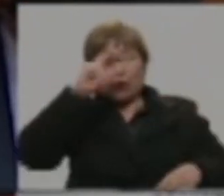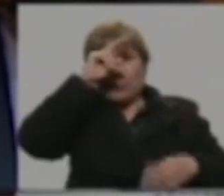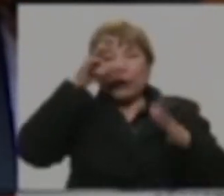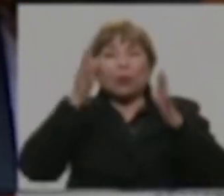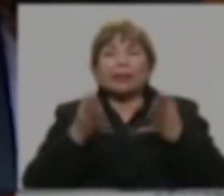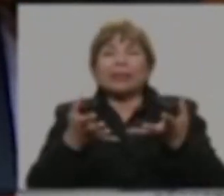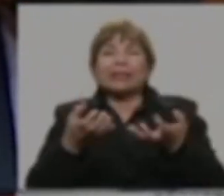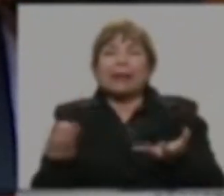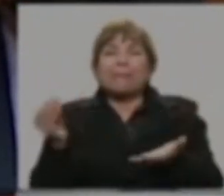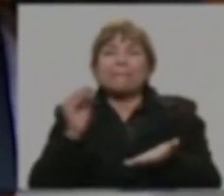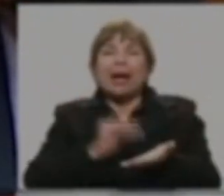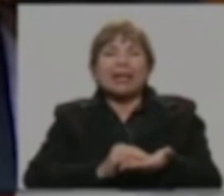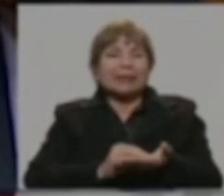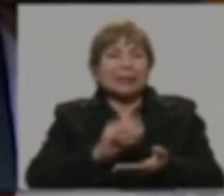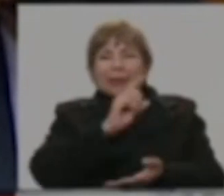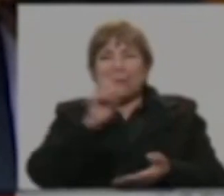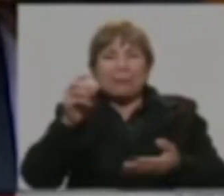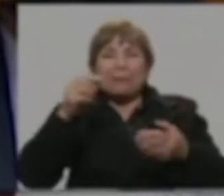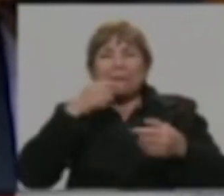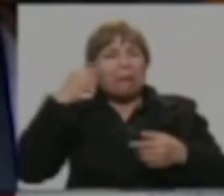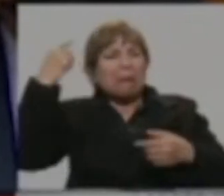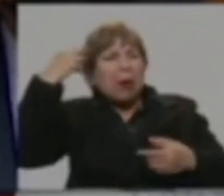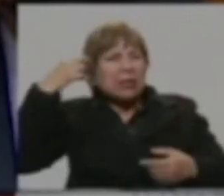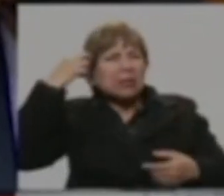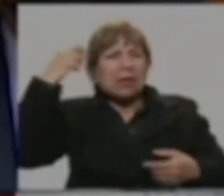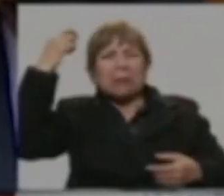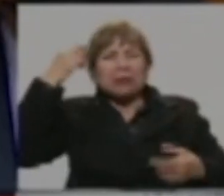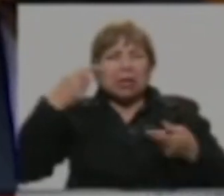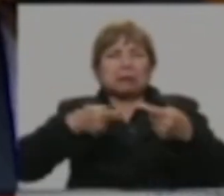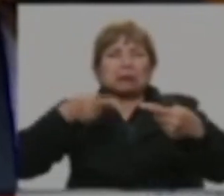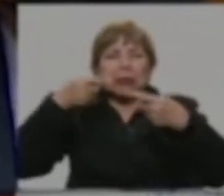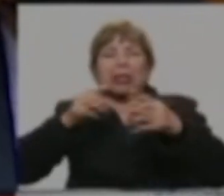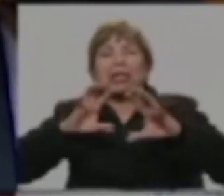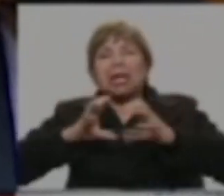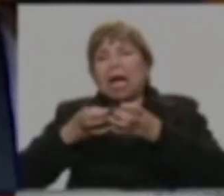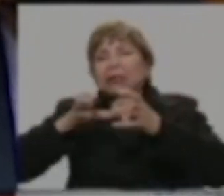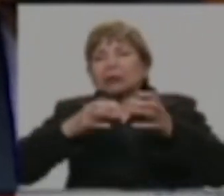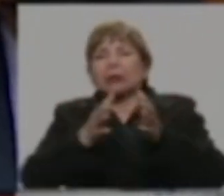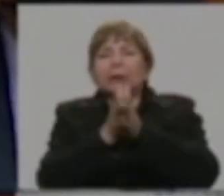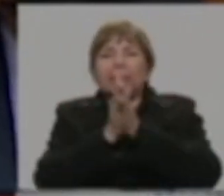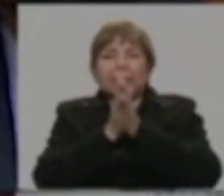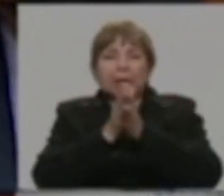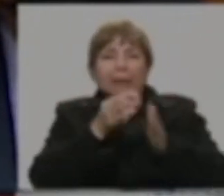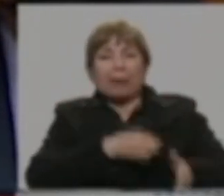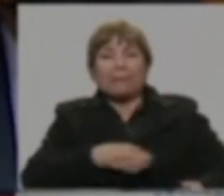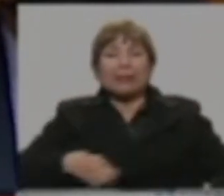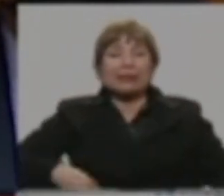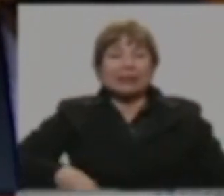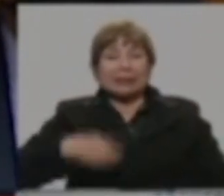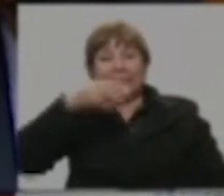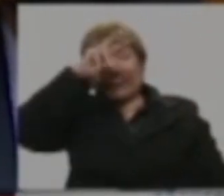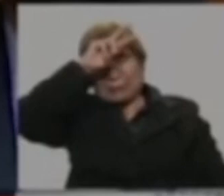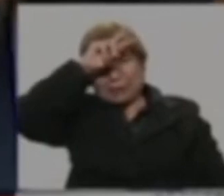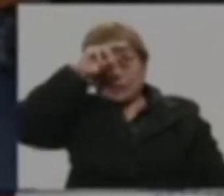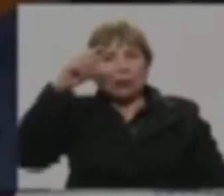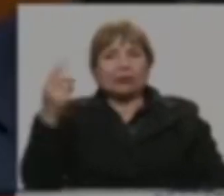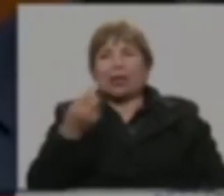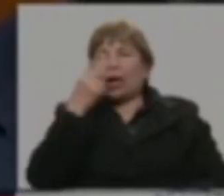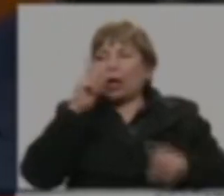peruanos que quieren más, que no quieren más politiquería ni lucha de clases, le pido al presidente Castillo,